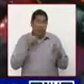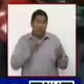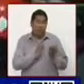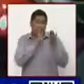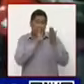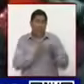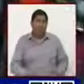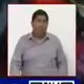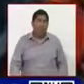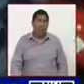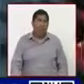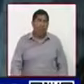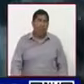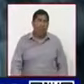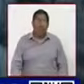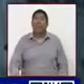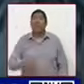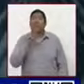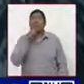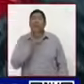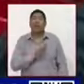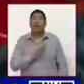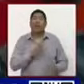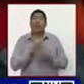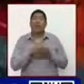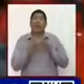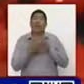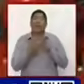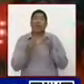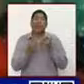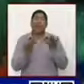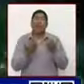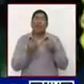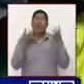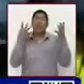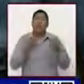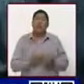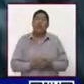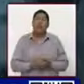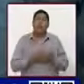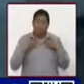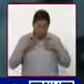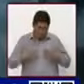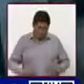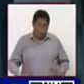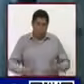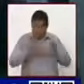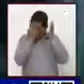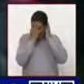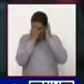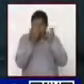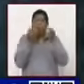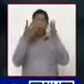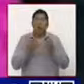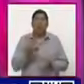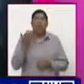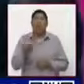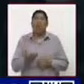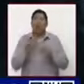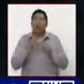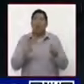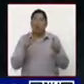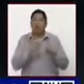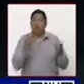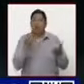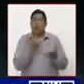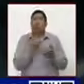acercar. A ver, caserita, cuéntenos cómo están los precios, los trajes, desde cuánto encontramos. Hay de